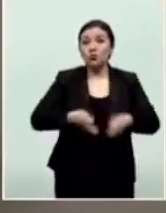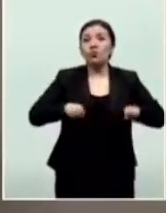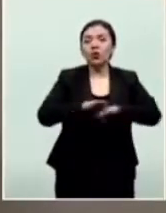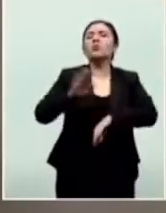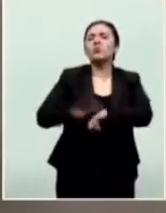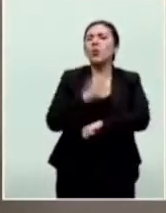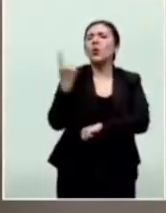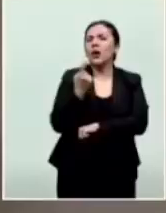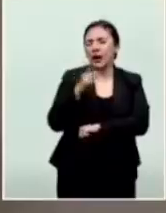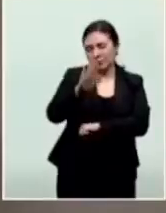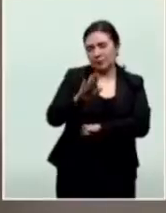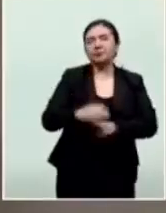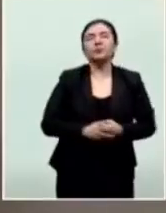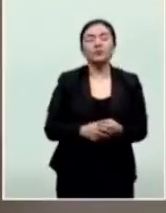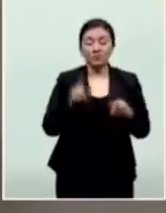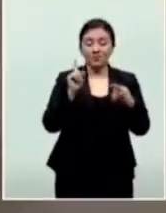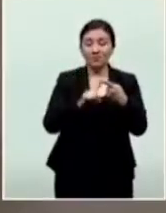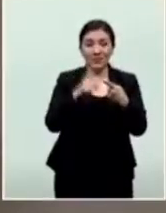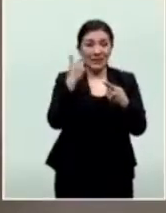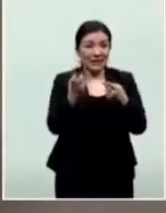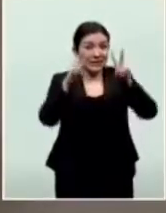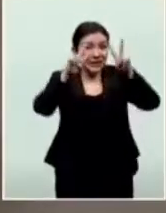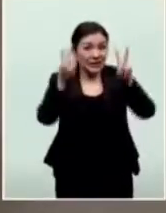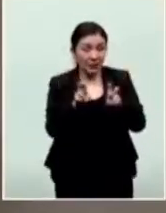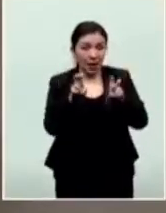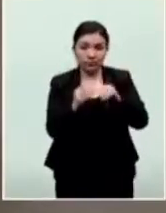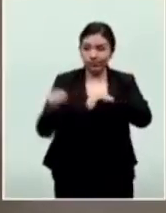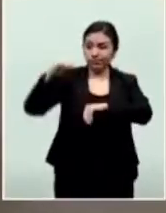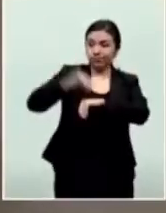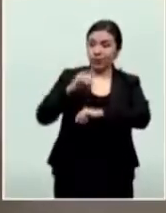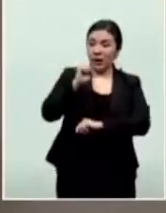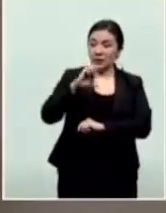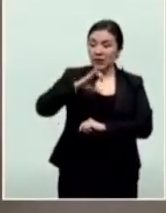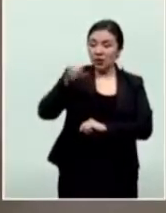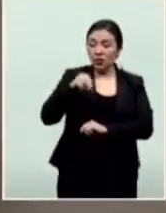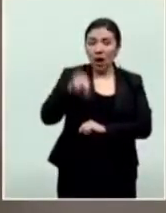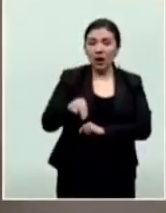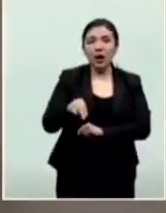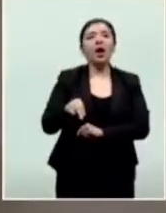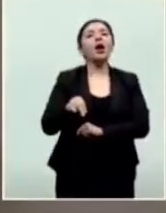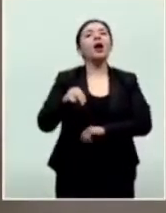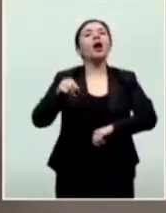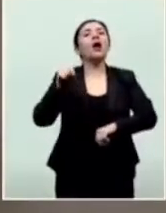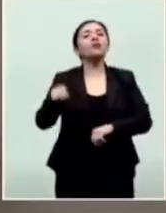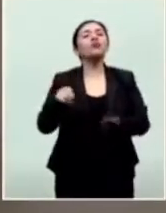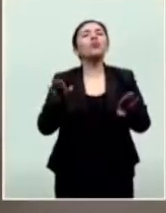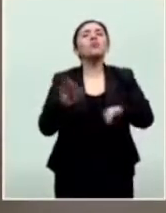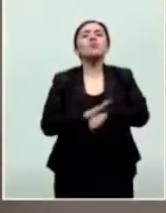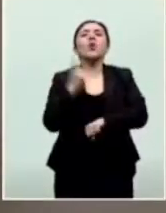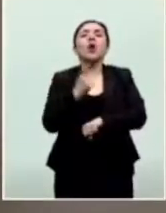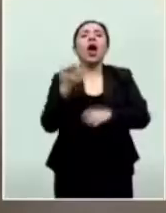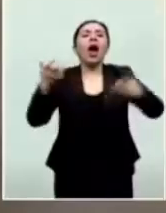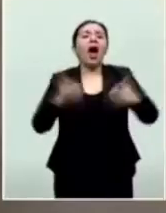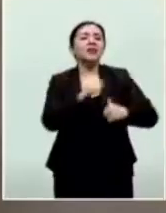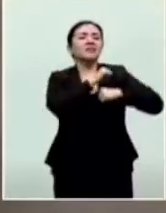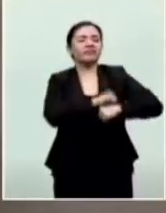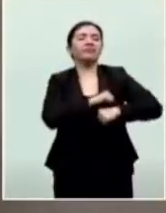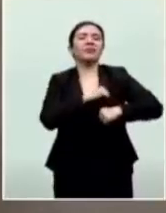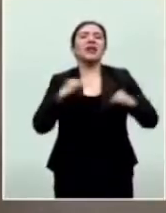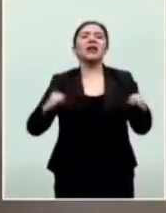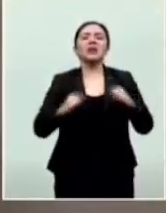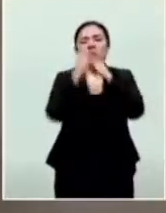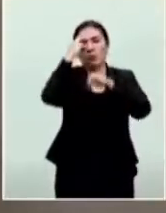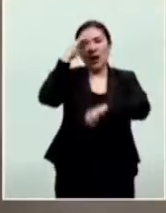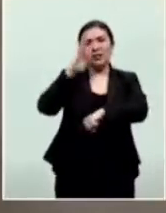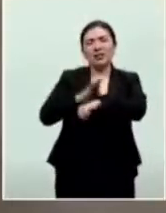2 razones. Primero, porque este asunto llega a la Corte por la actuación del Instituto de la Defensoría